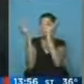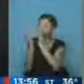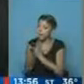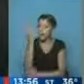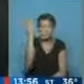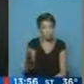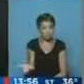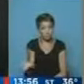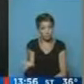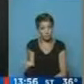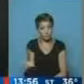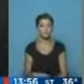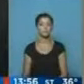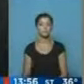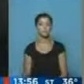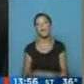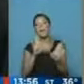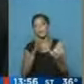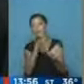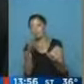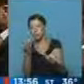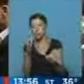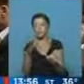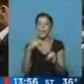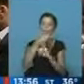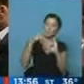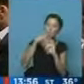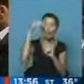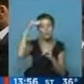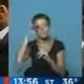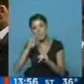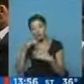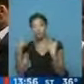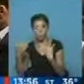y bueno esperamos que a mediados de marzo tengamos ya la posición llevarla al recinto